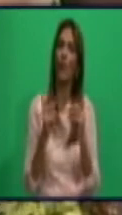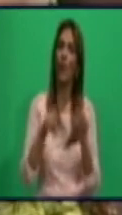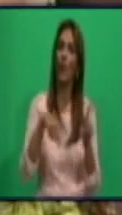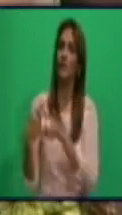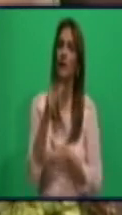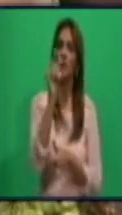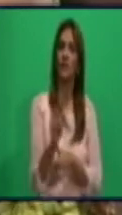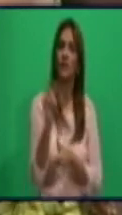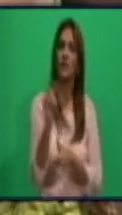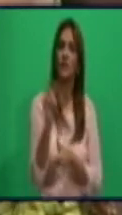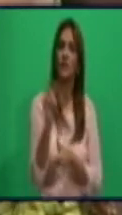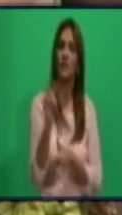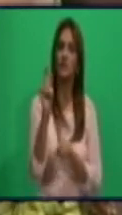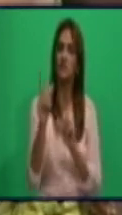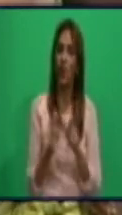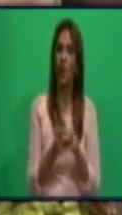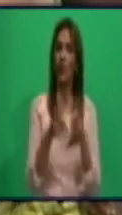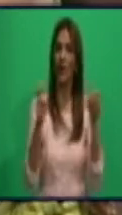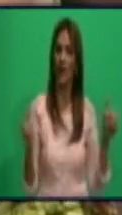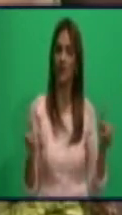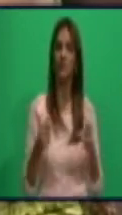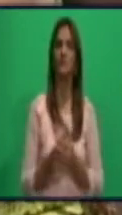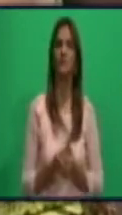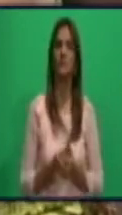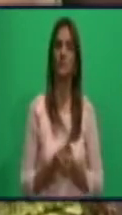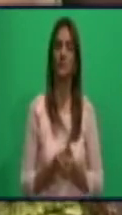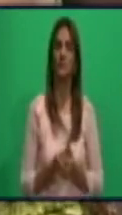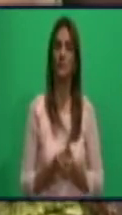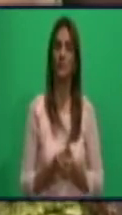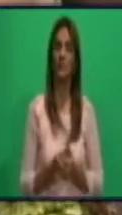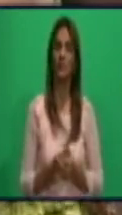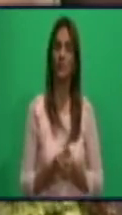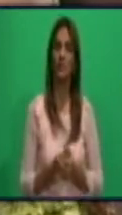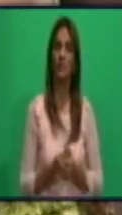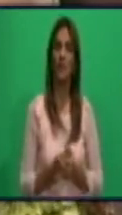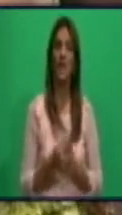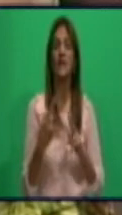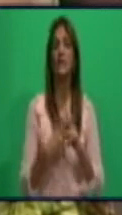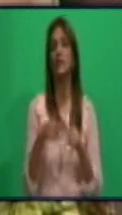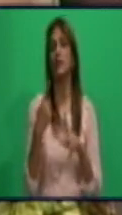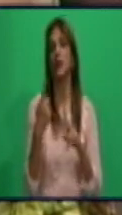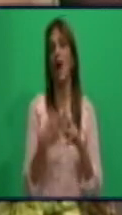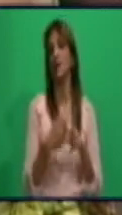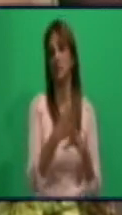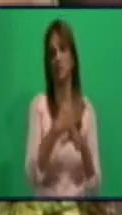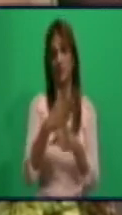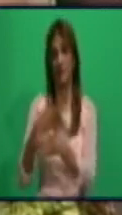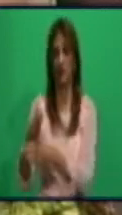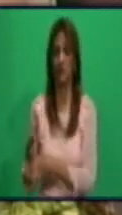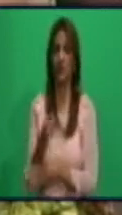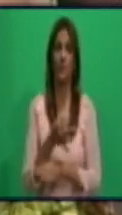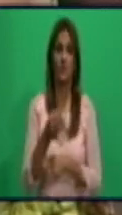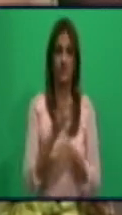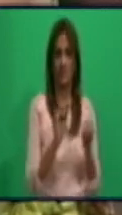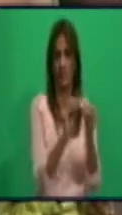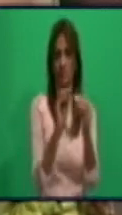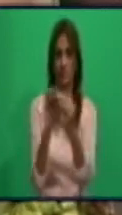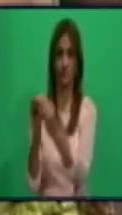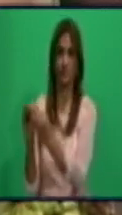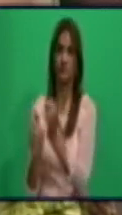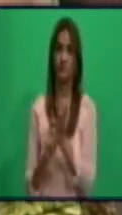el 70% de los casos que se confirman. Y bueno, hay una gran dispersión del virus, hay una transmisión